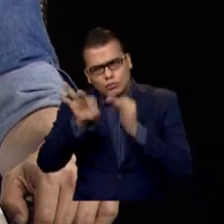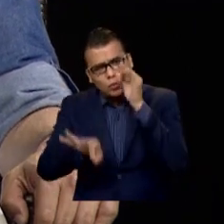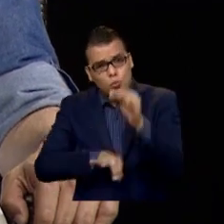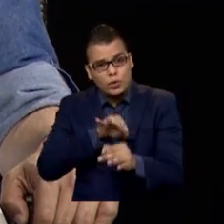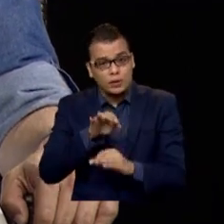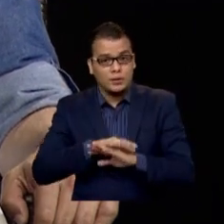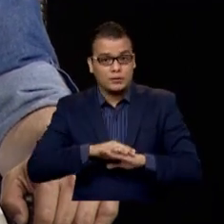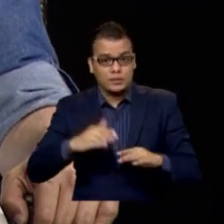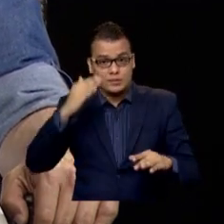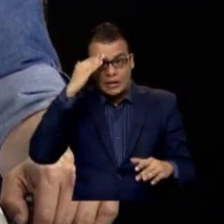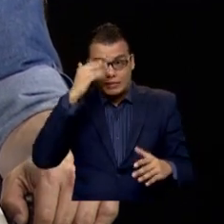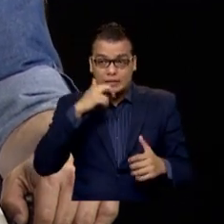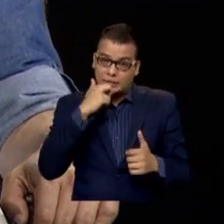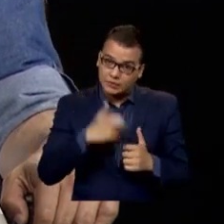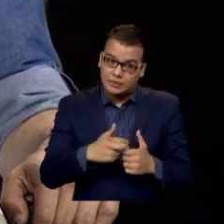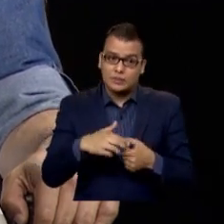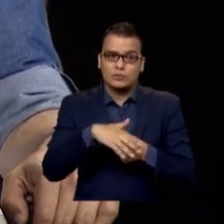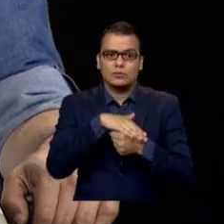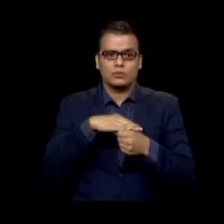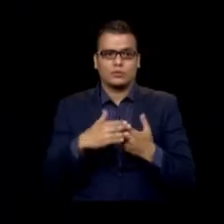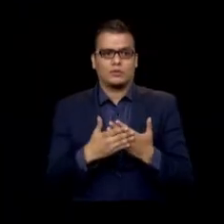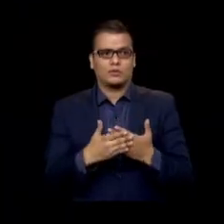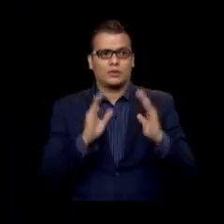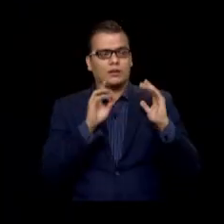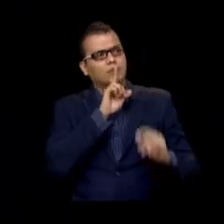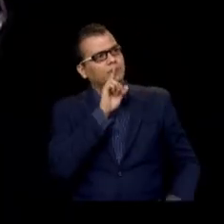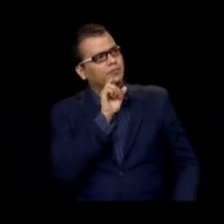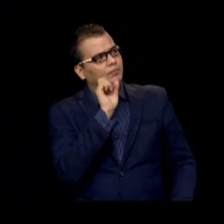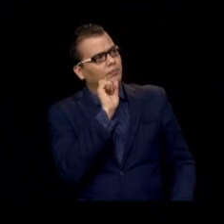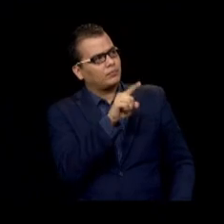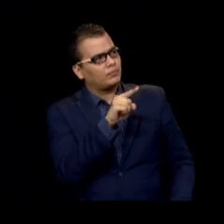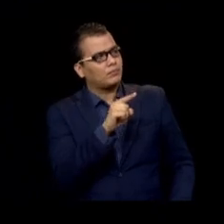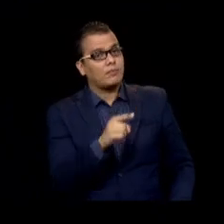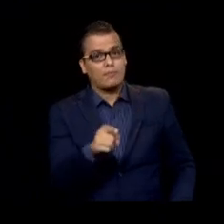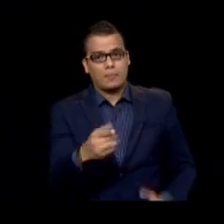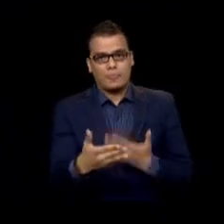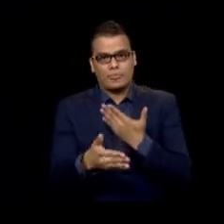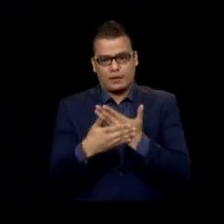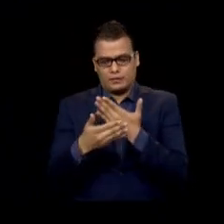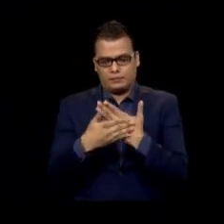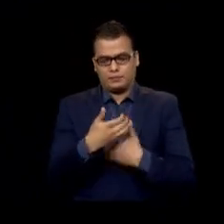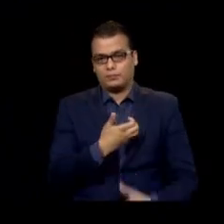tienen comorbilidades. Doctora Mierlandi, el tema, ya lo decía el alcalde,